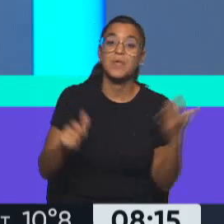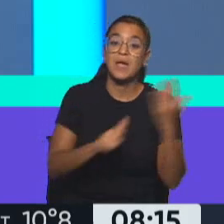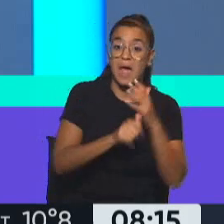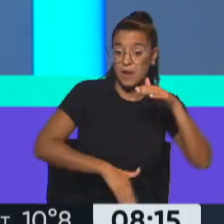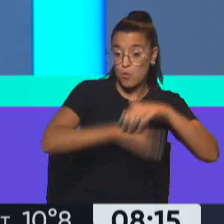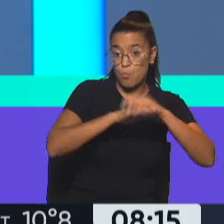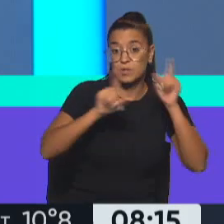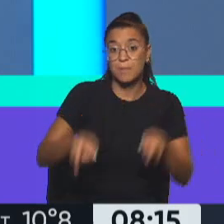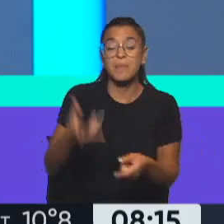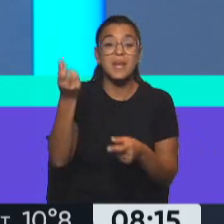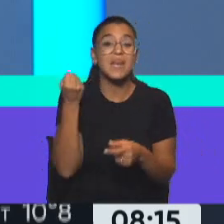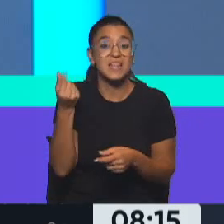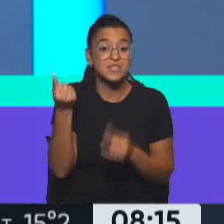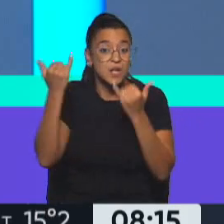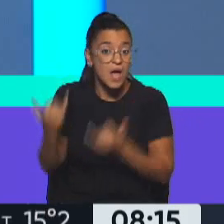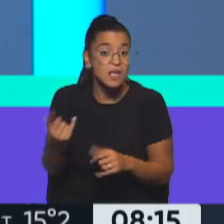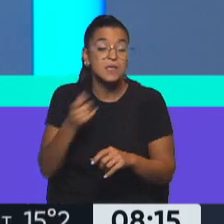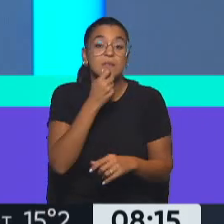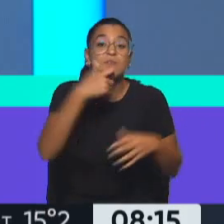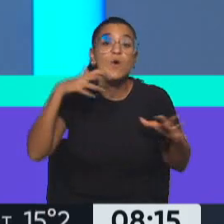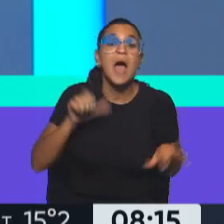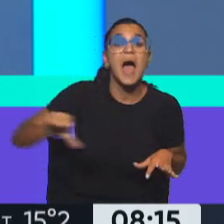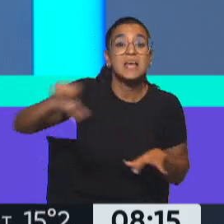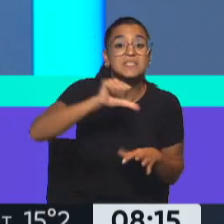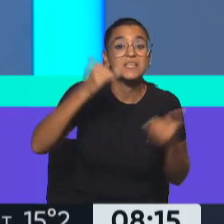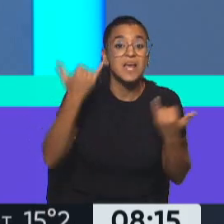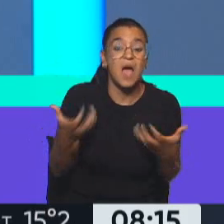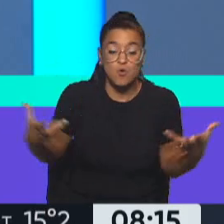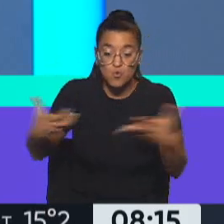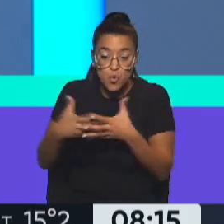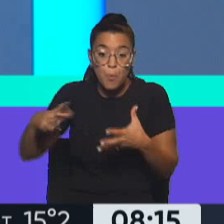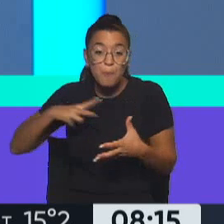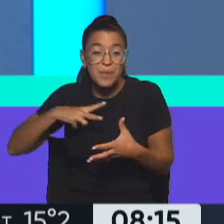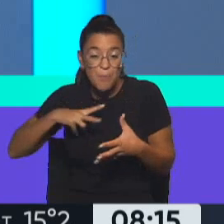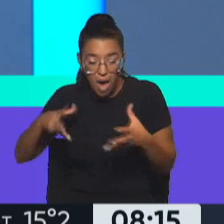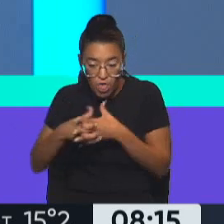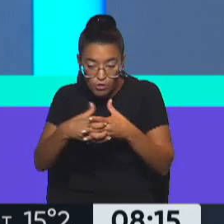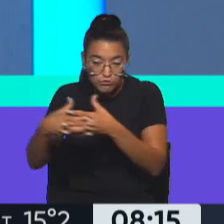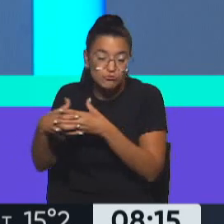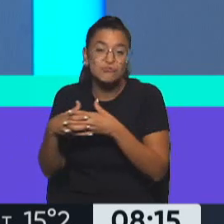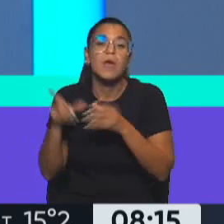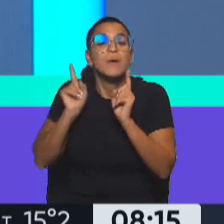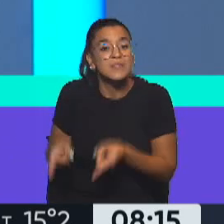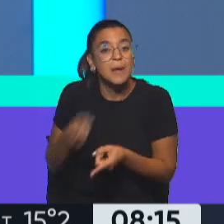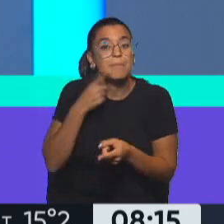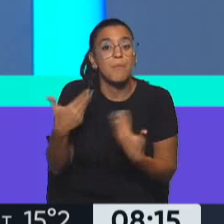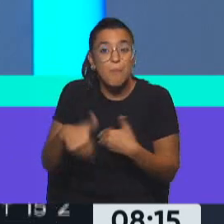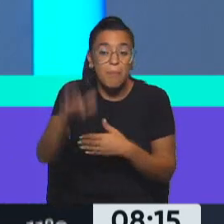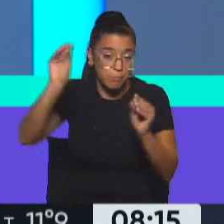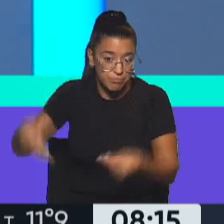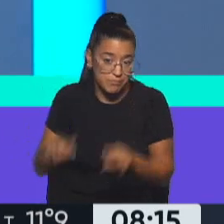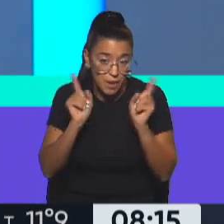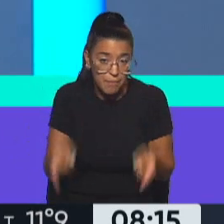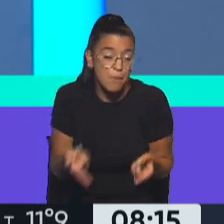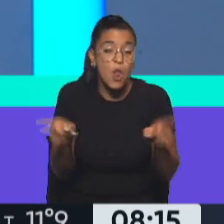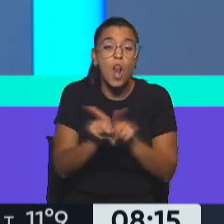cupos, después tenés las retenciones y el caso del aceite se hizo un fideicomiso entre privados, pero que ahora también corre el riesgo de caer, porque está pasando